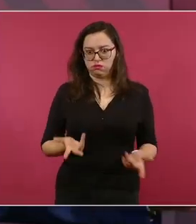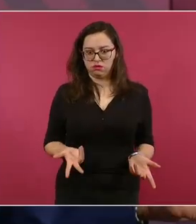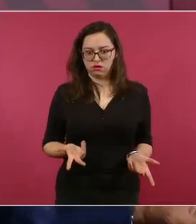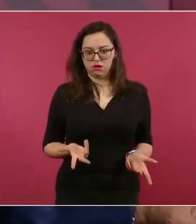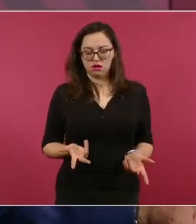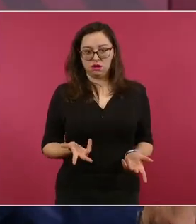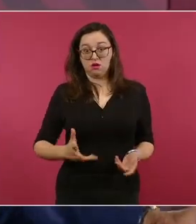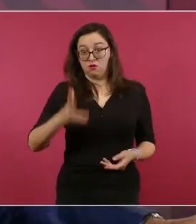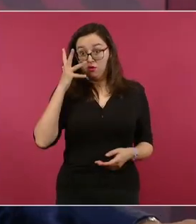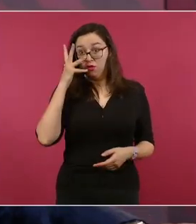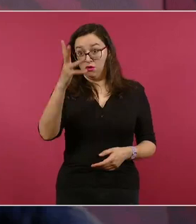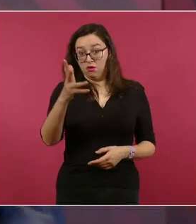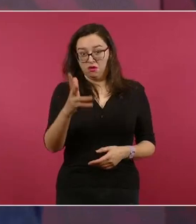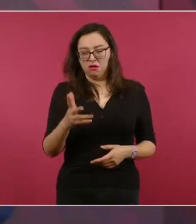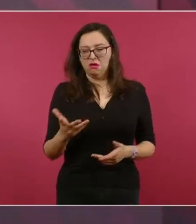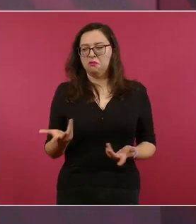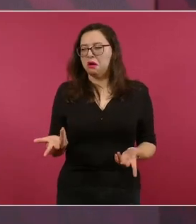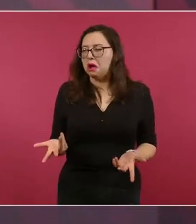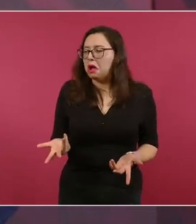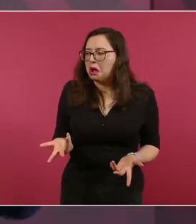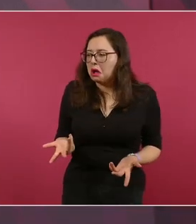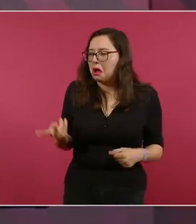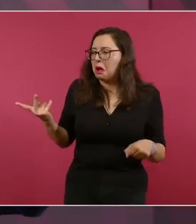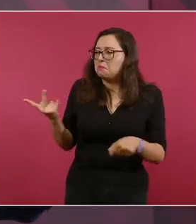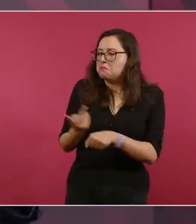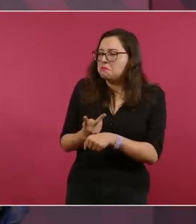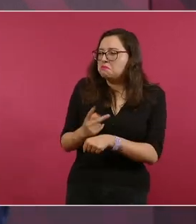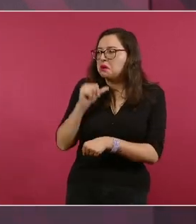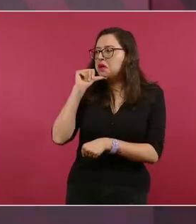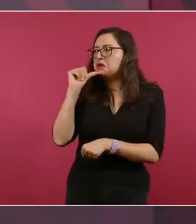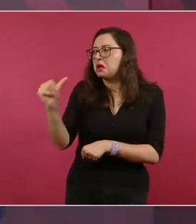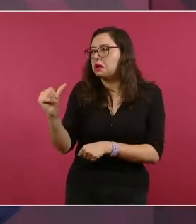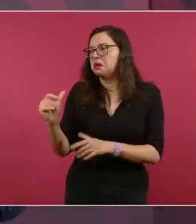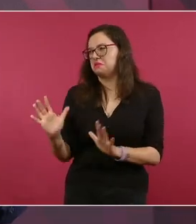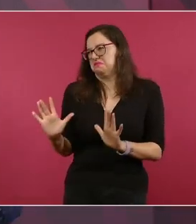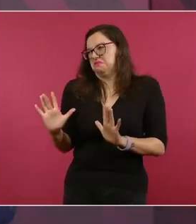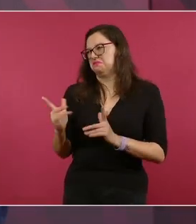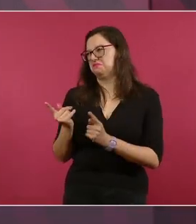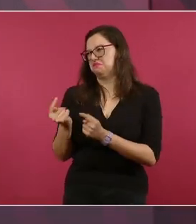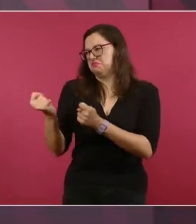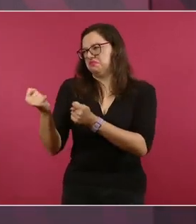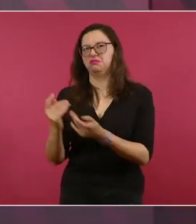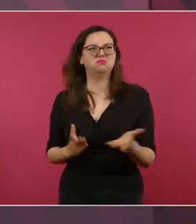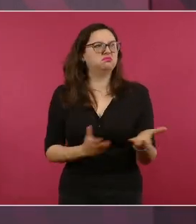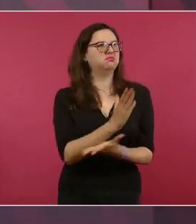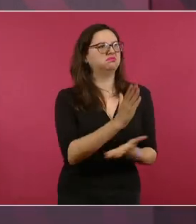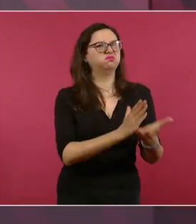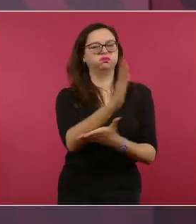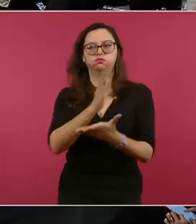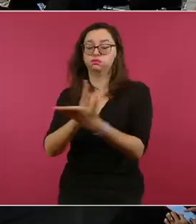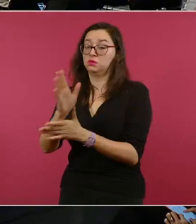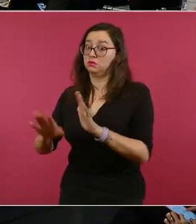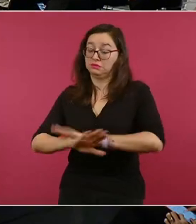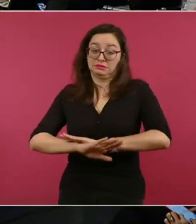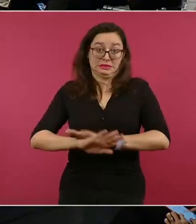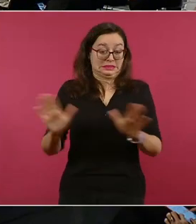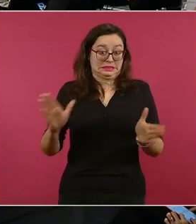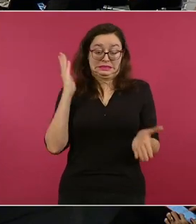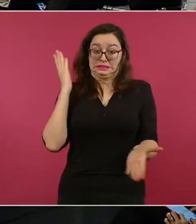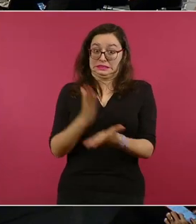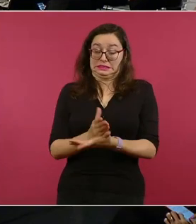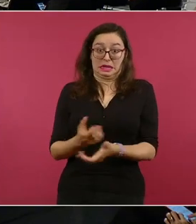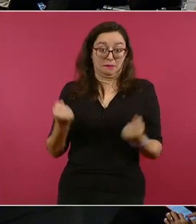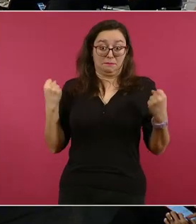evitar en el futuro estos actos autoritarios que van